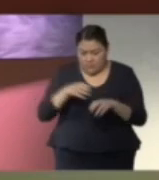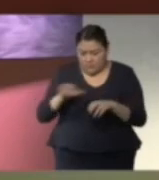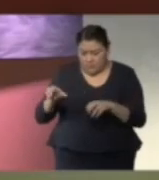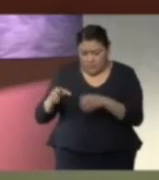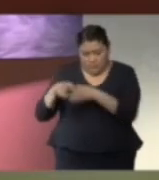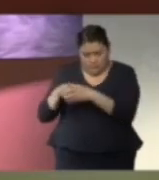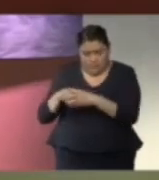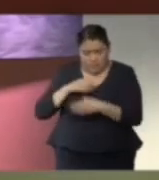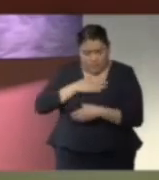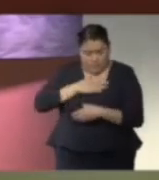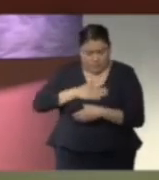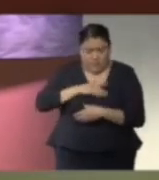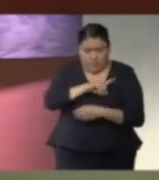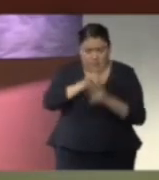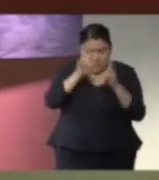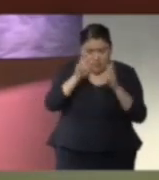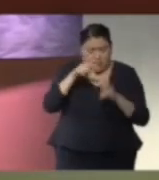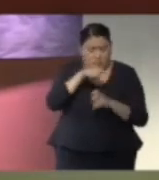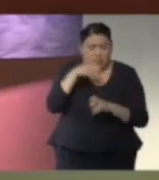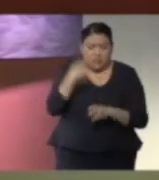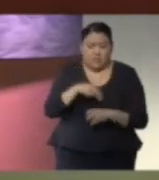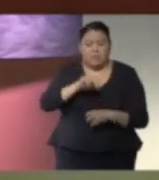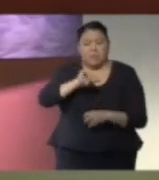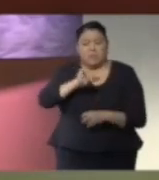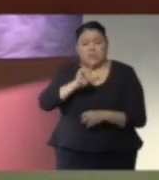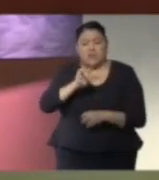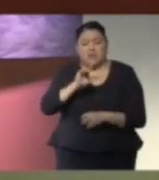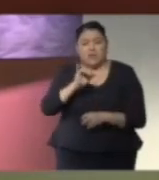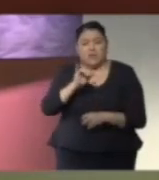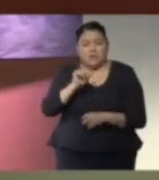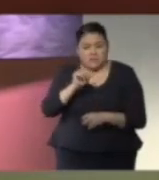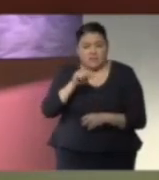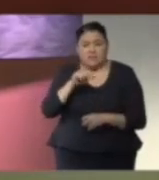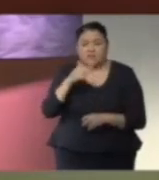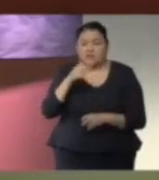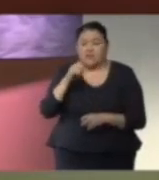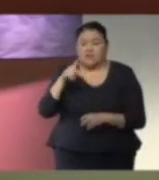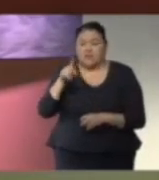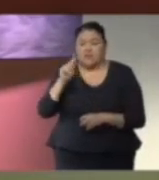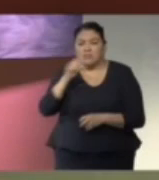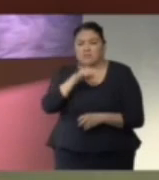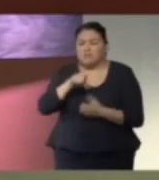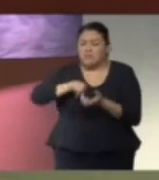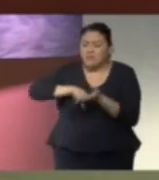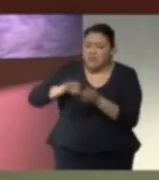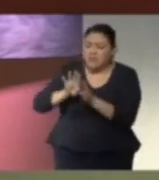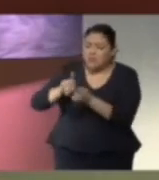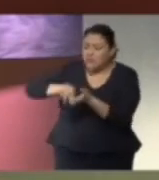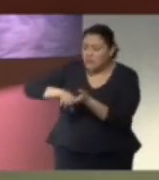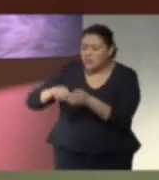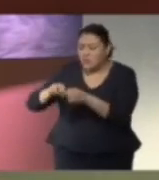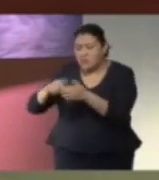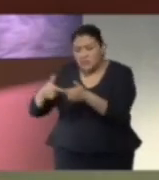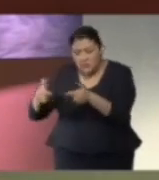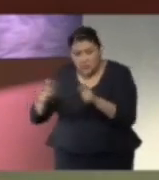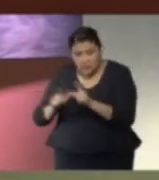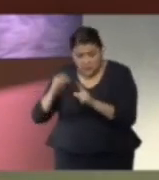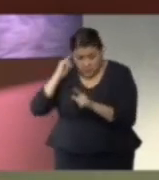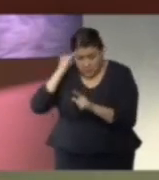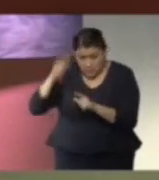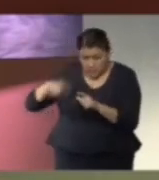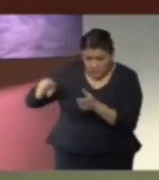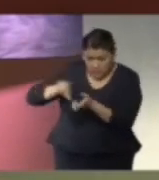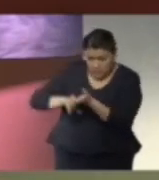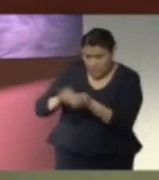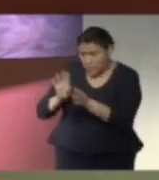Alicia Hopkins, y que ella está tratando de pensar estas otras formas de hacer justicia, partiendo de que no hay una sola manera